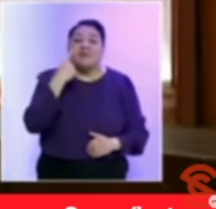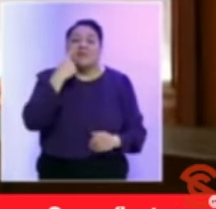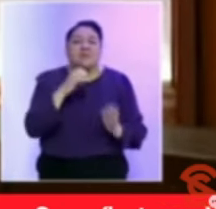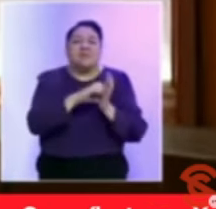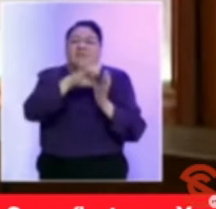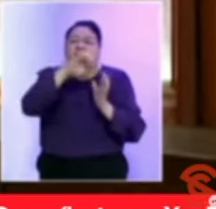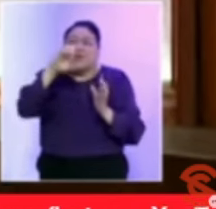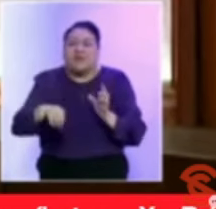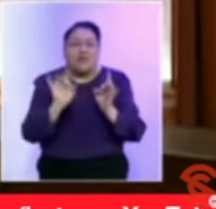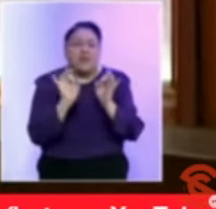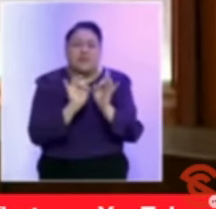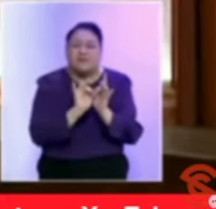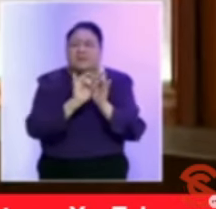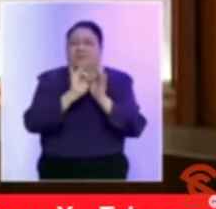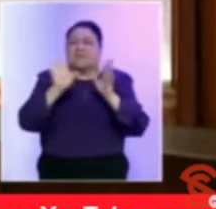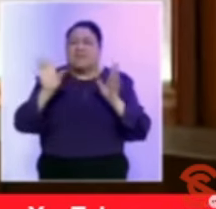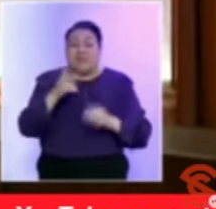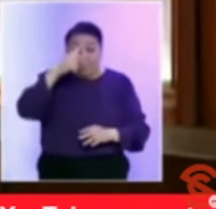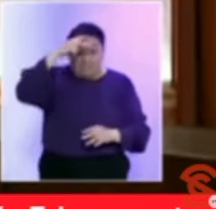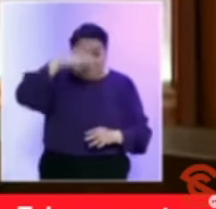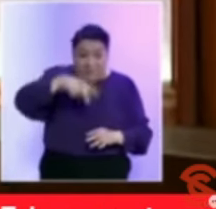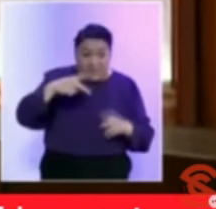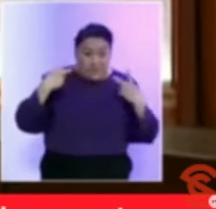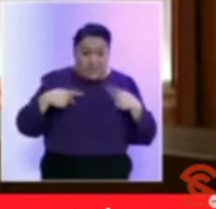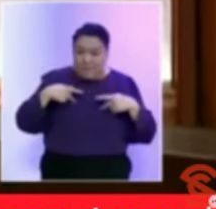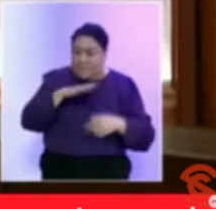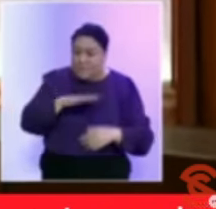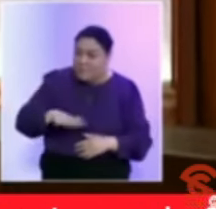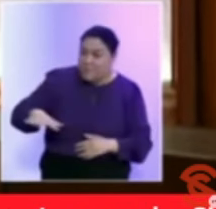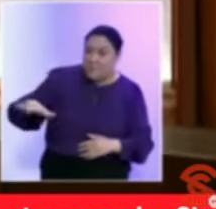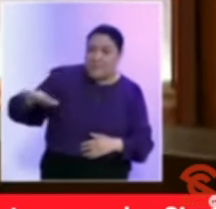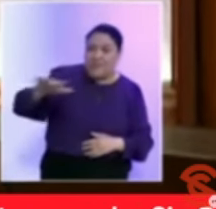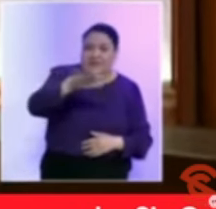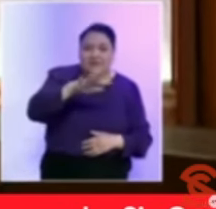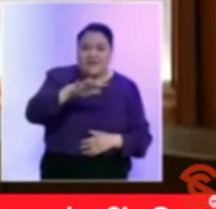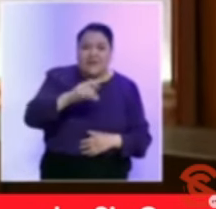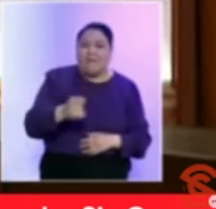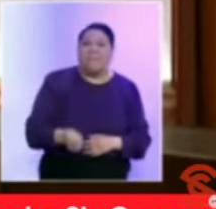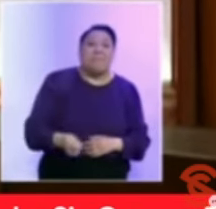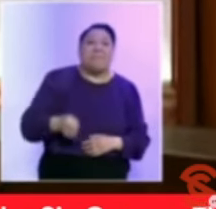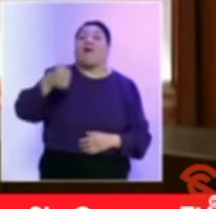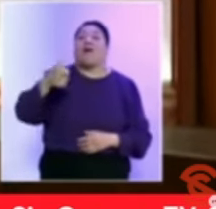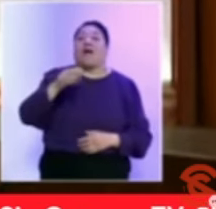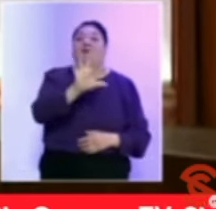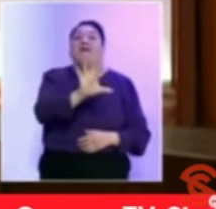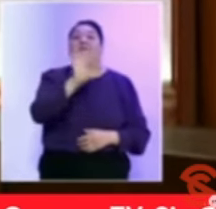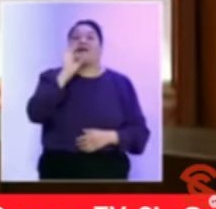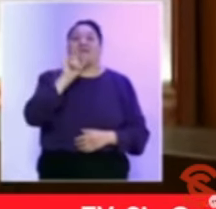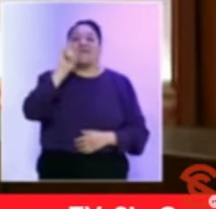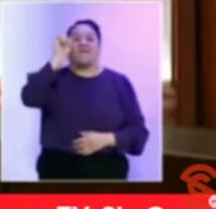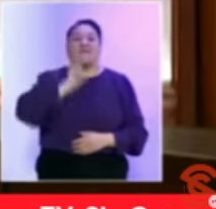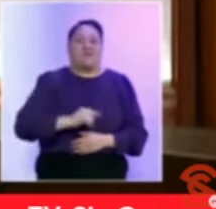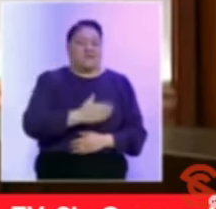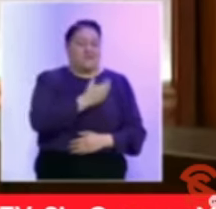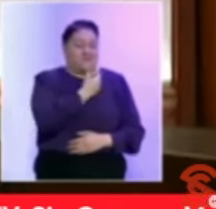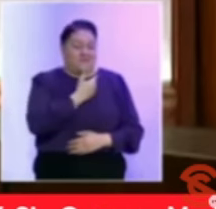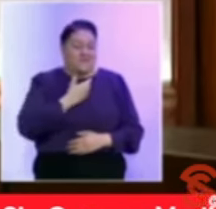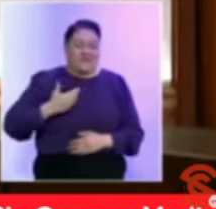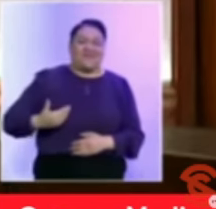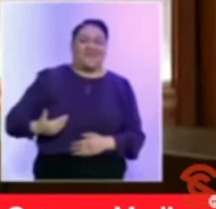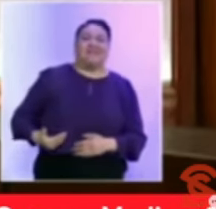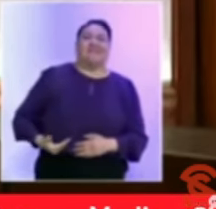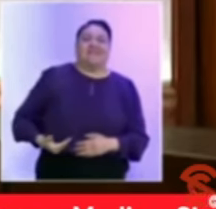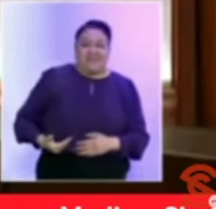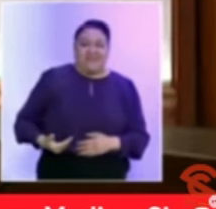el hecho de que México tiene la primera mujer presidenta de la nación por